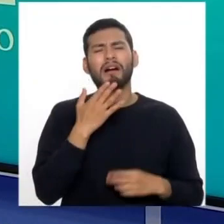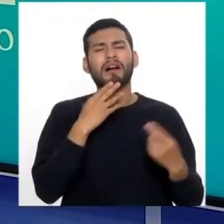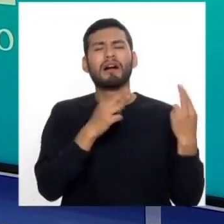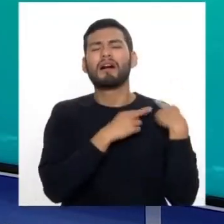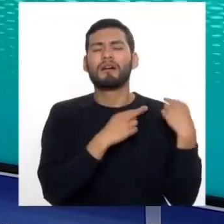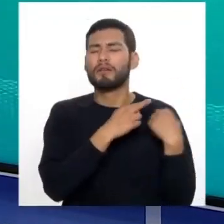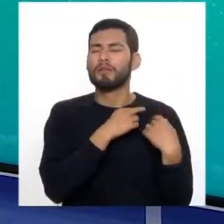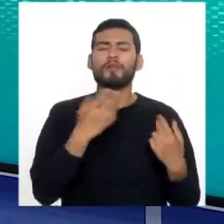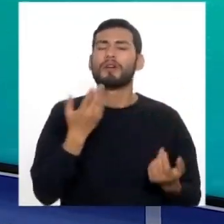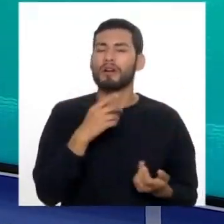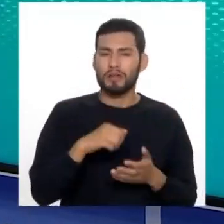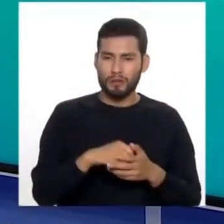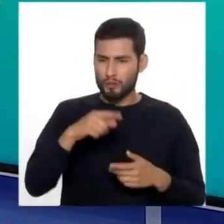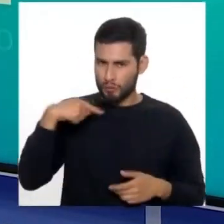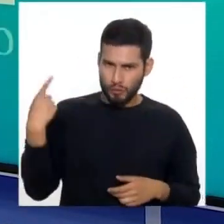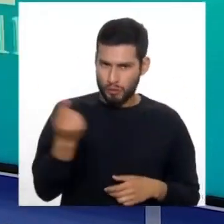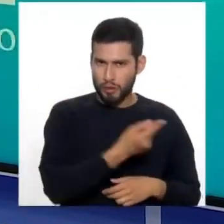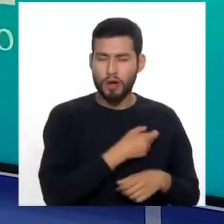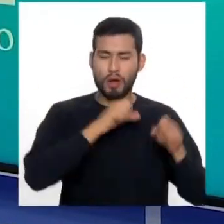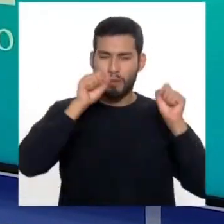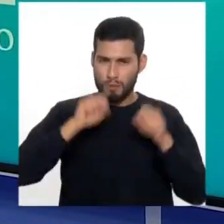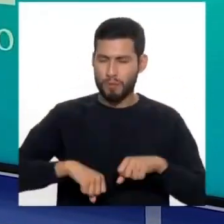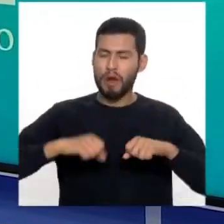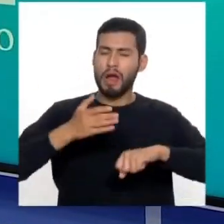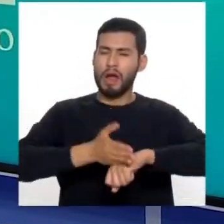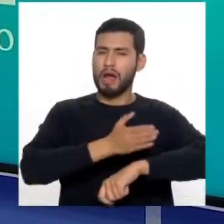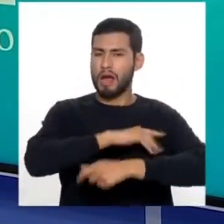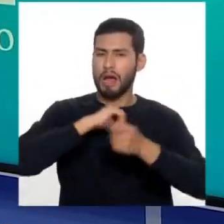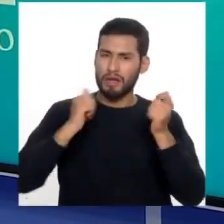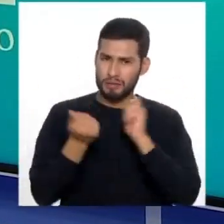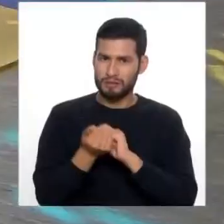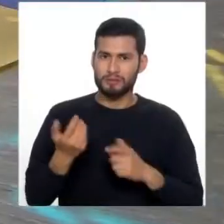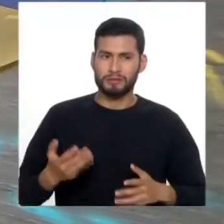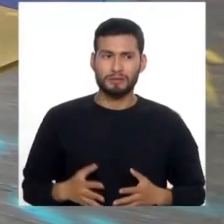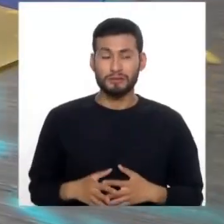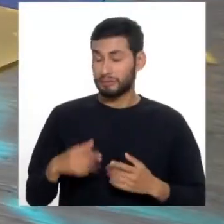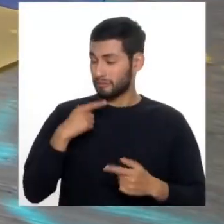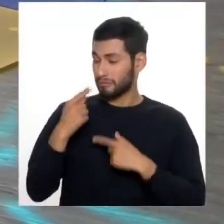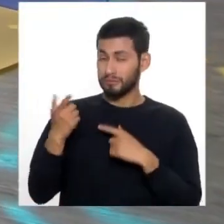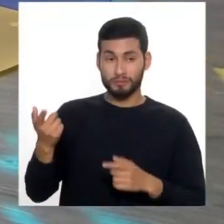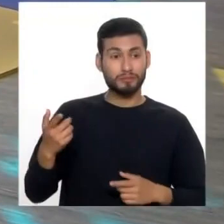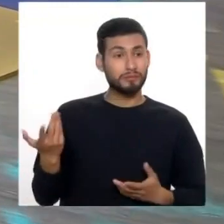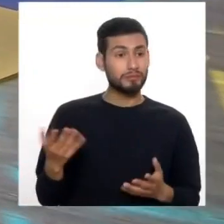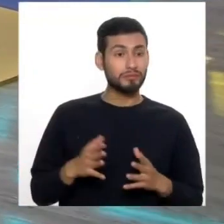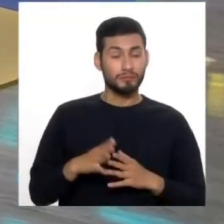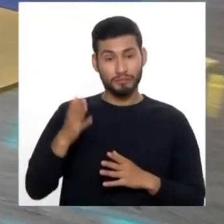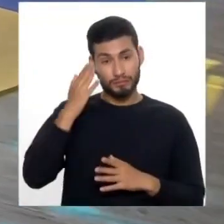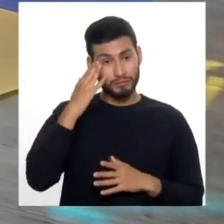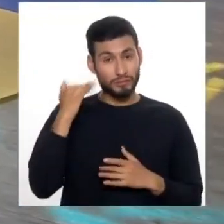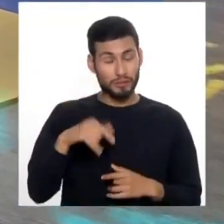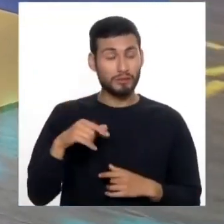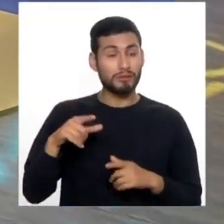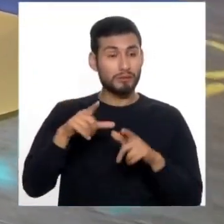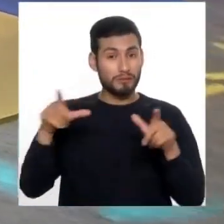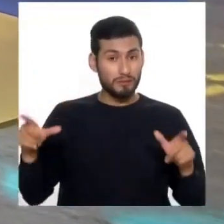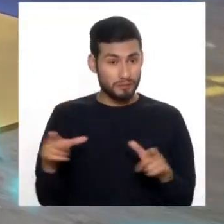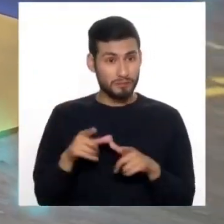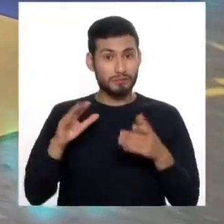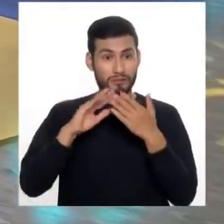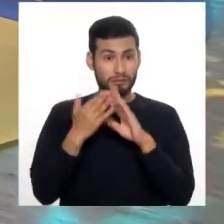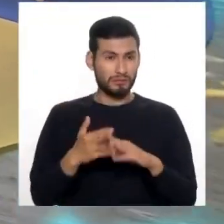y exclusivamente las cambiamos nosotros como sociedad. Y Fátima, como decían en la nota, sabemos que vivimos en una